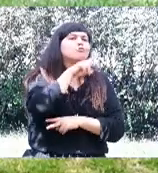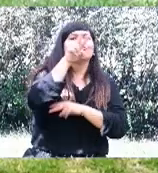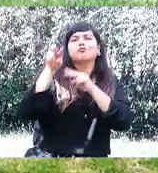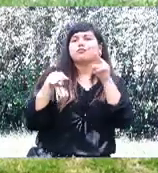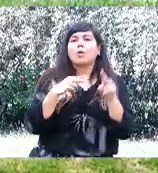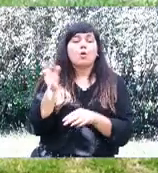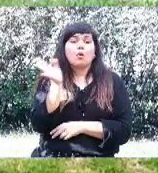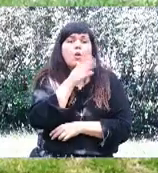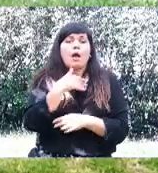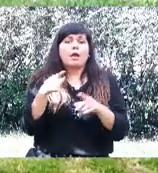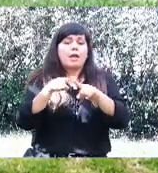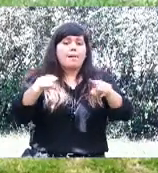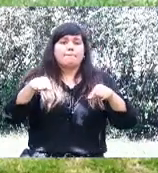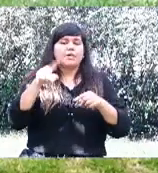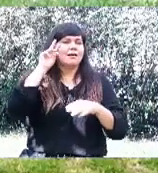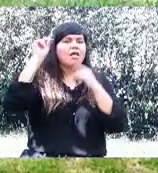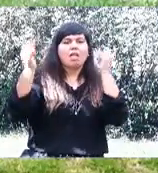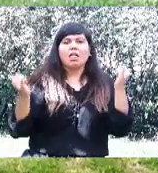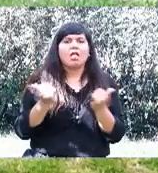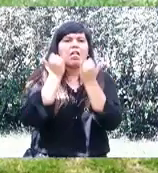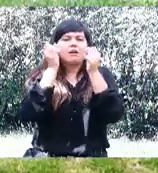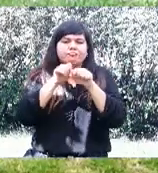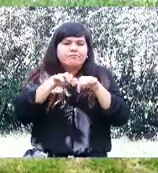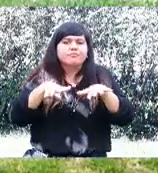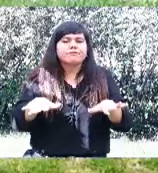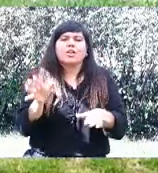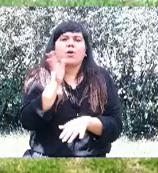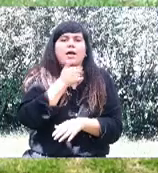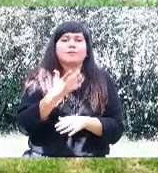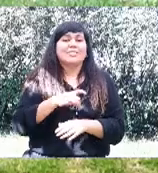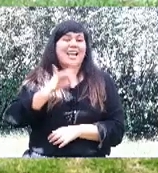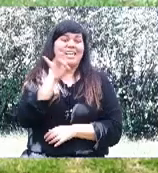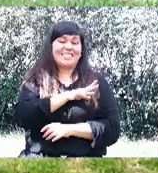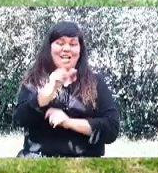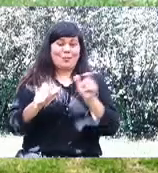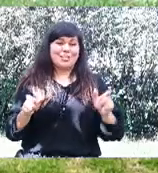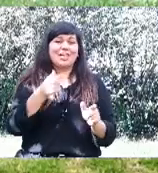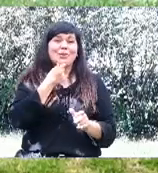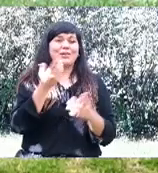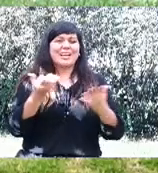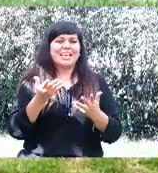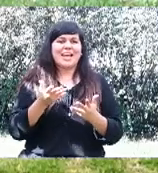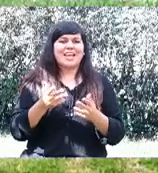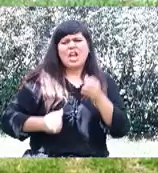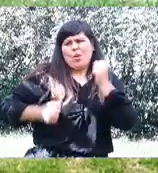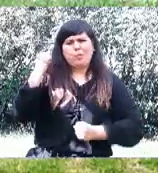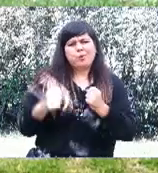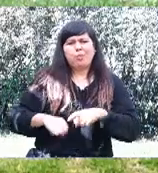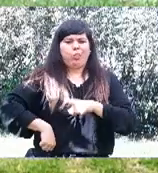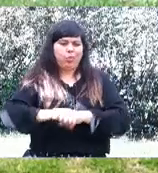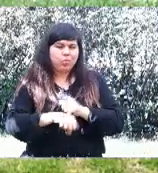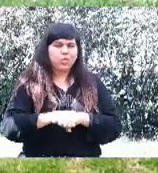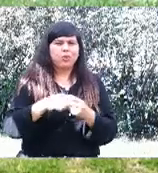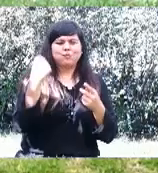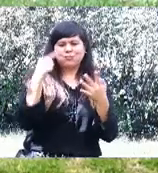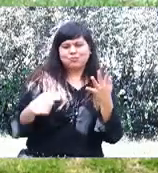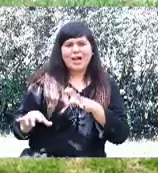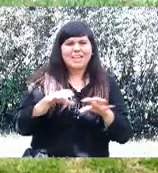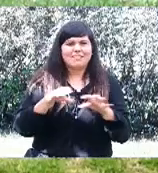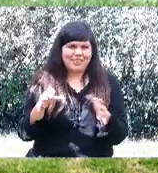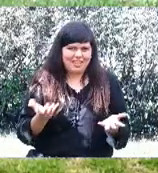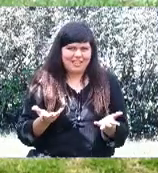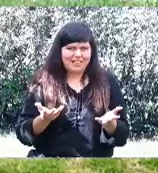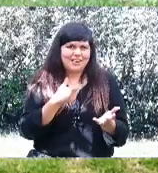a pasear no existen espacios de recreación y esparcimiento y al chileno Qué le gusta al chileno le gusta ir correr jugar fútbol hacer un montón de otras cosas